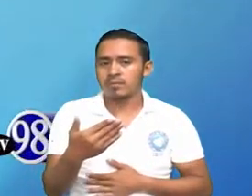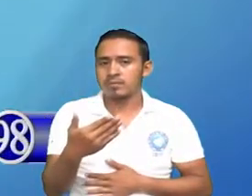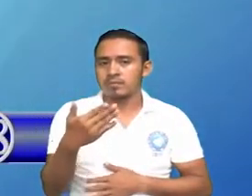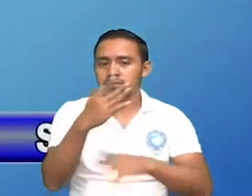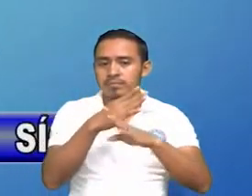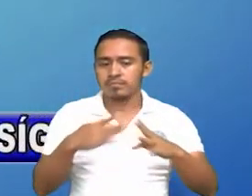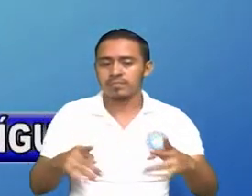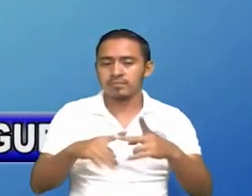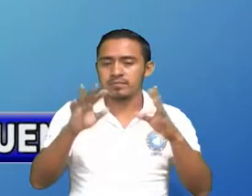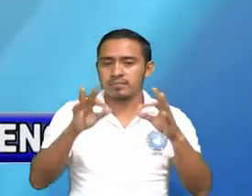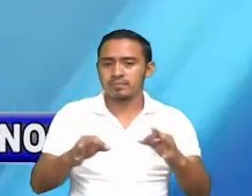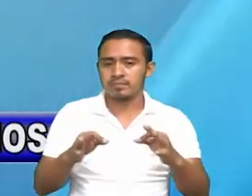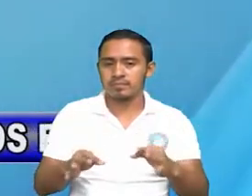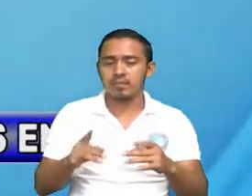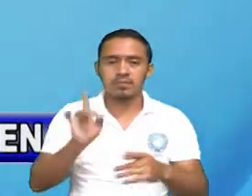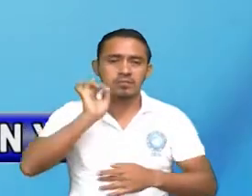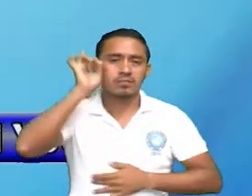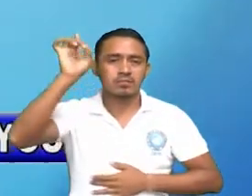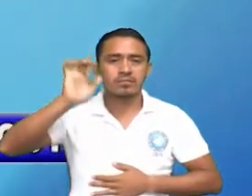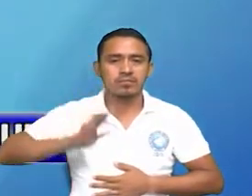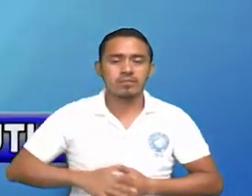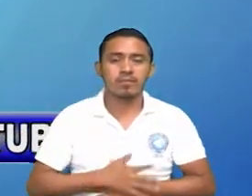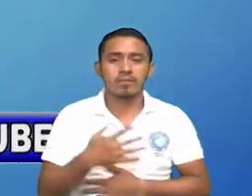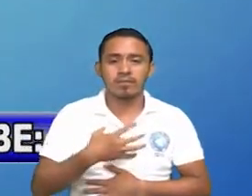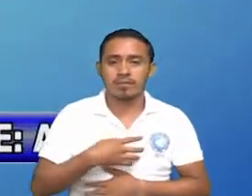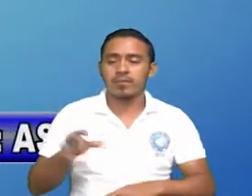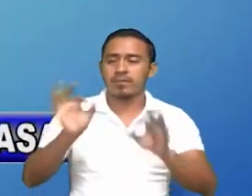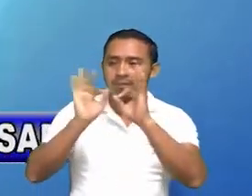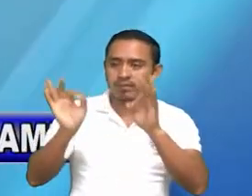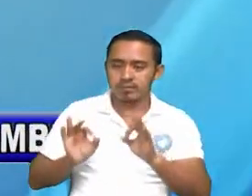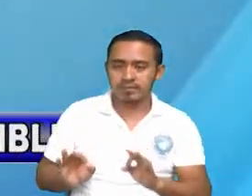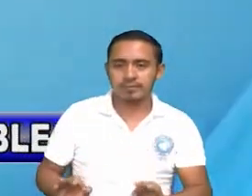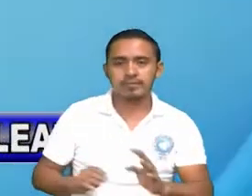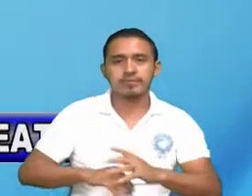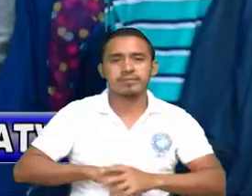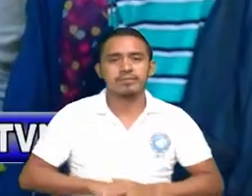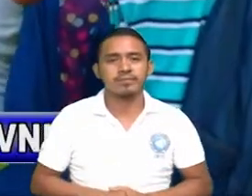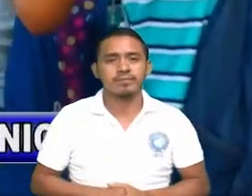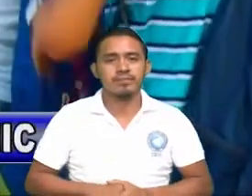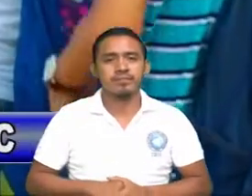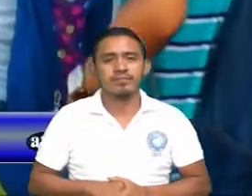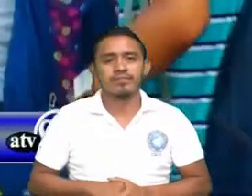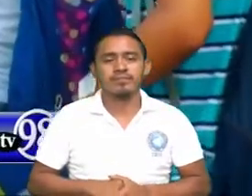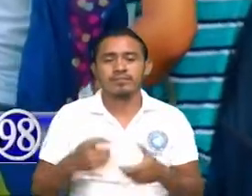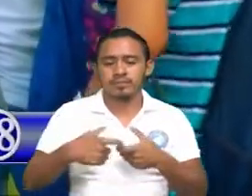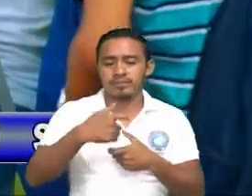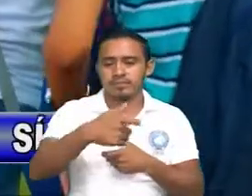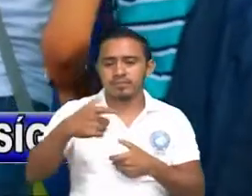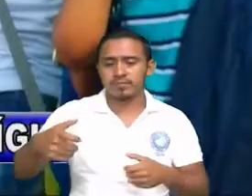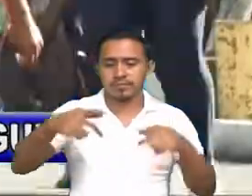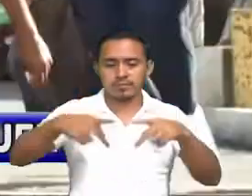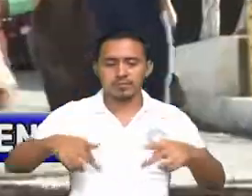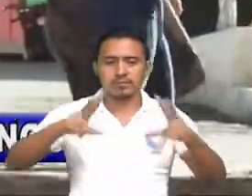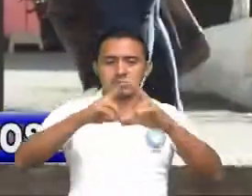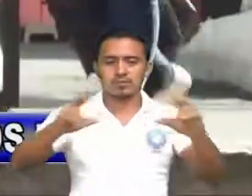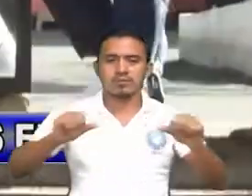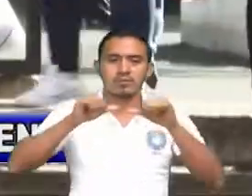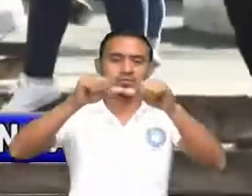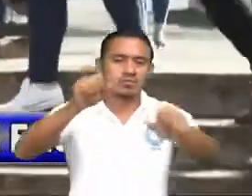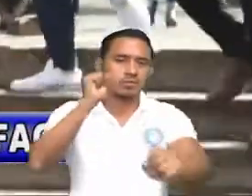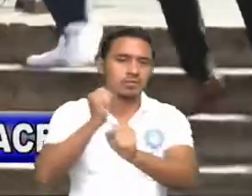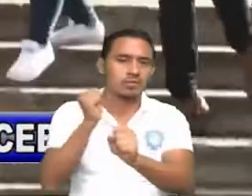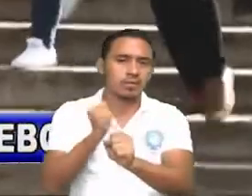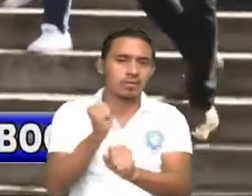paz, bien y prosperidad. Nuestras felicitaciones. Invitó a los nicaragüenses a seguir trabajando